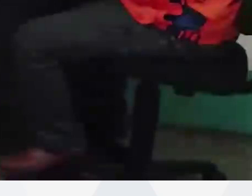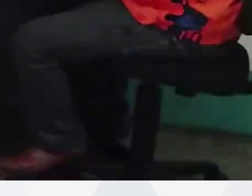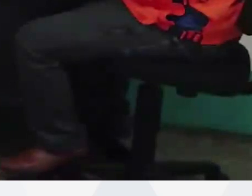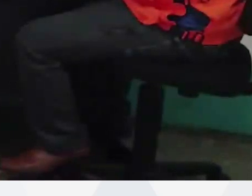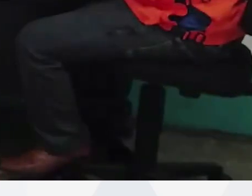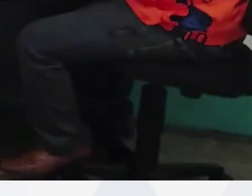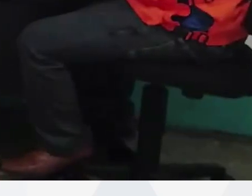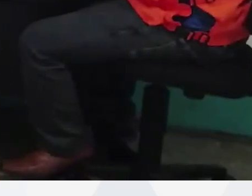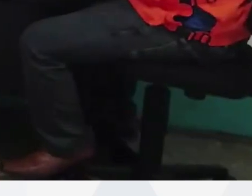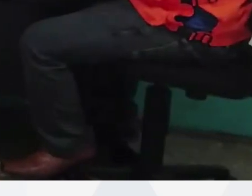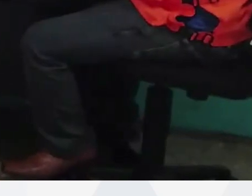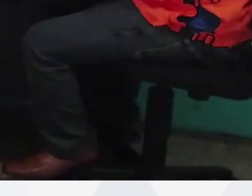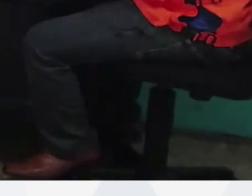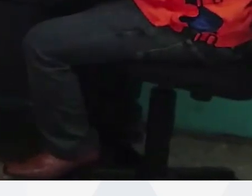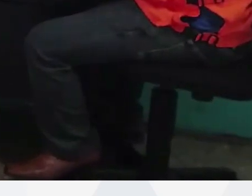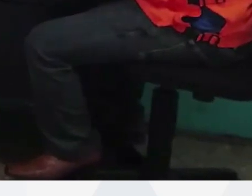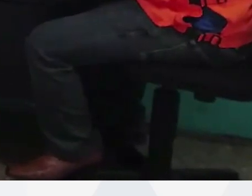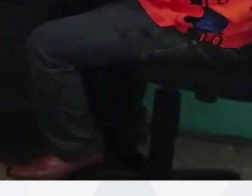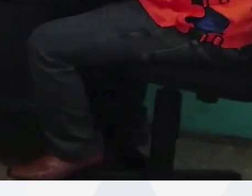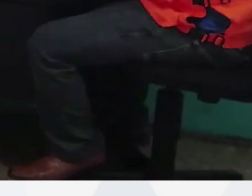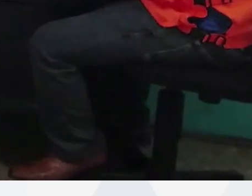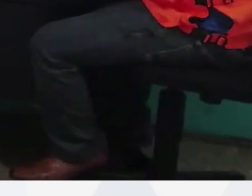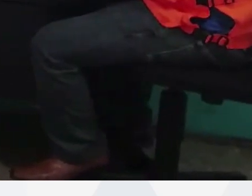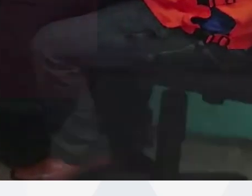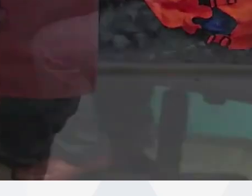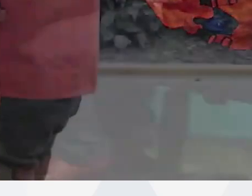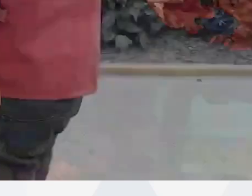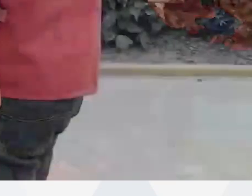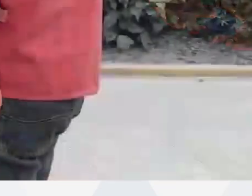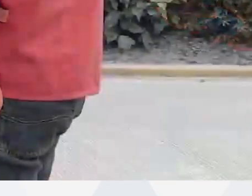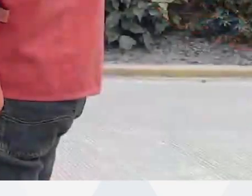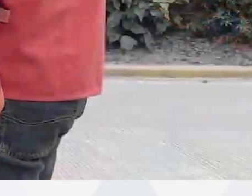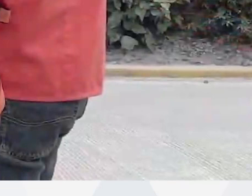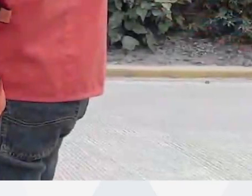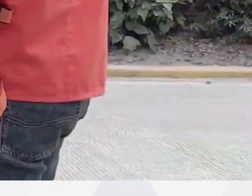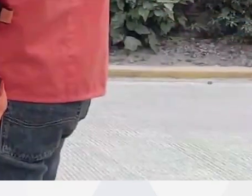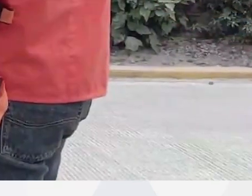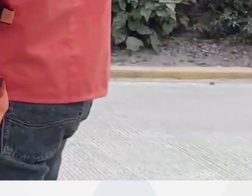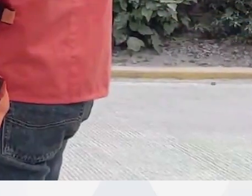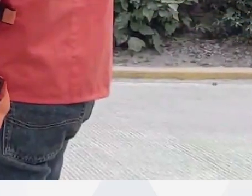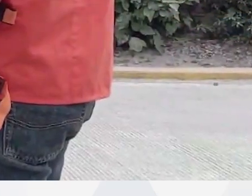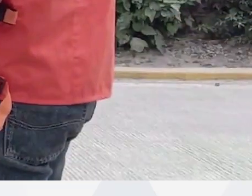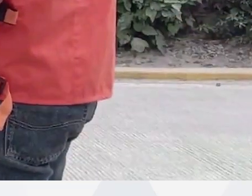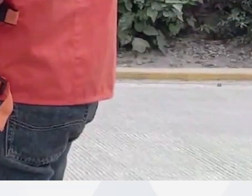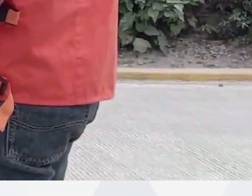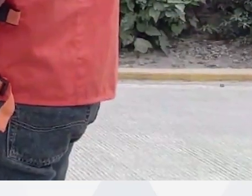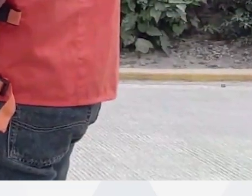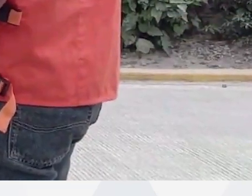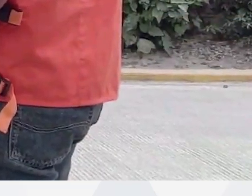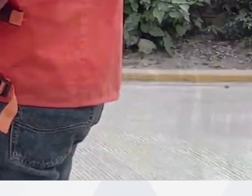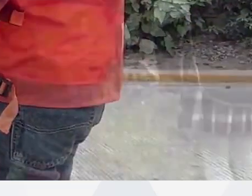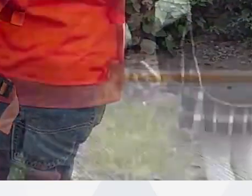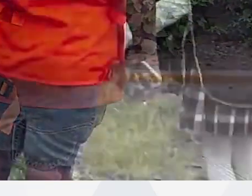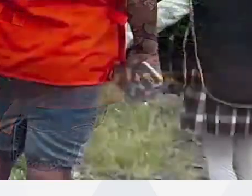evacuación. Nosotros contamos con un plan de evacuación por desastres del volcán,